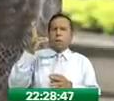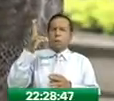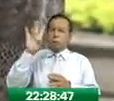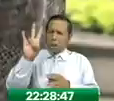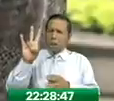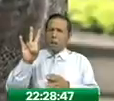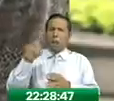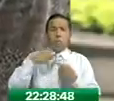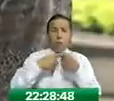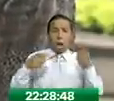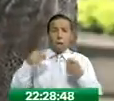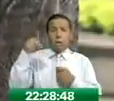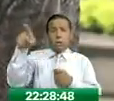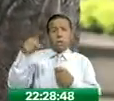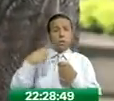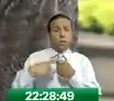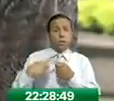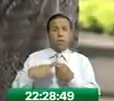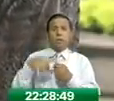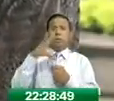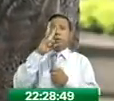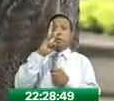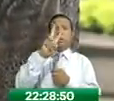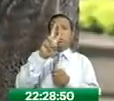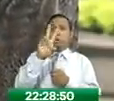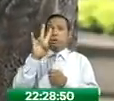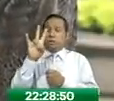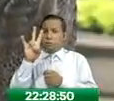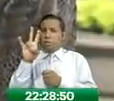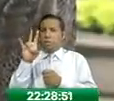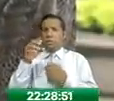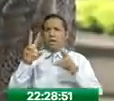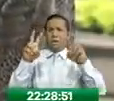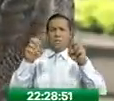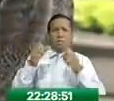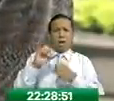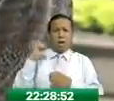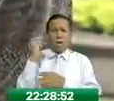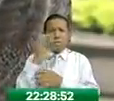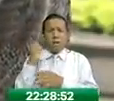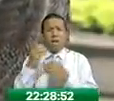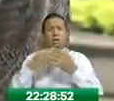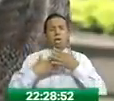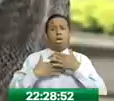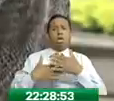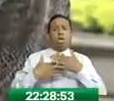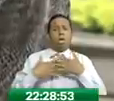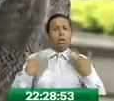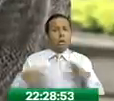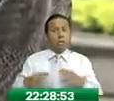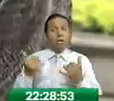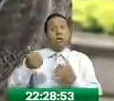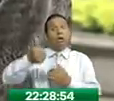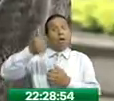tuvimos 627 atenciones por emergencias respiratorias. El día de ayer hemos tenido